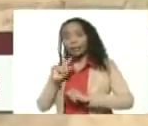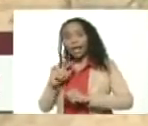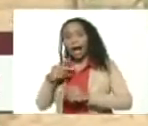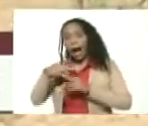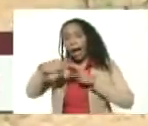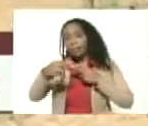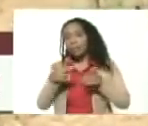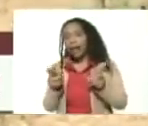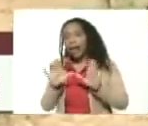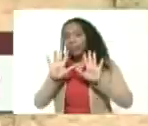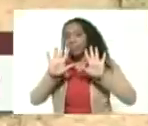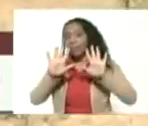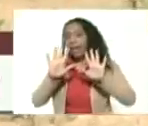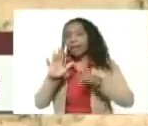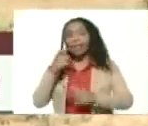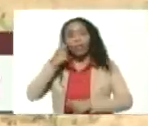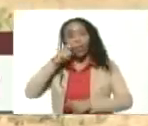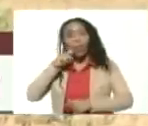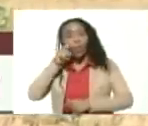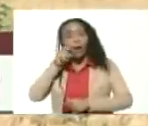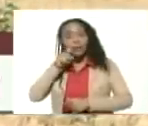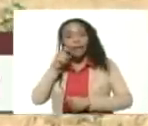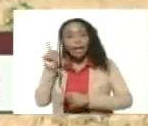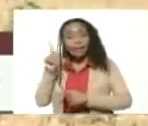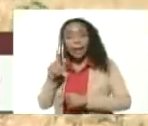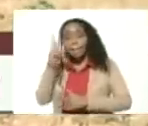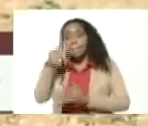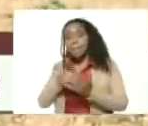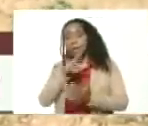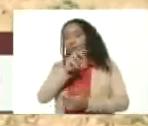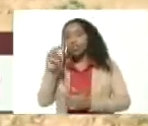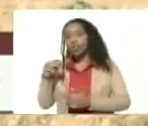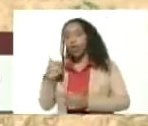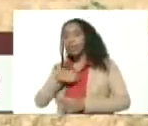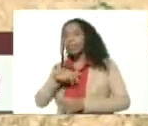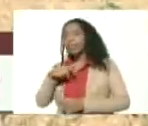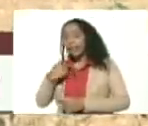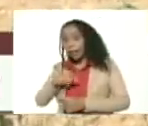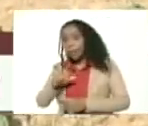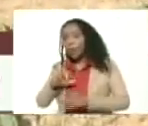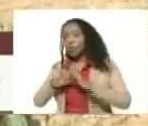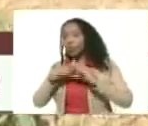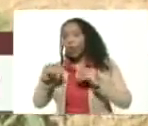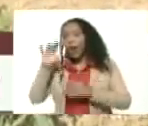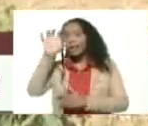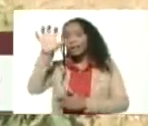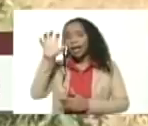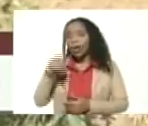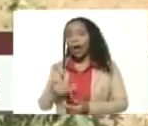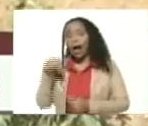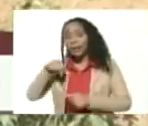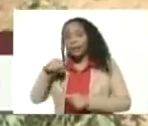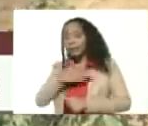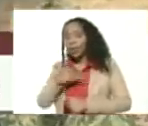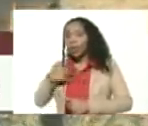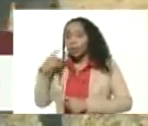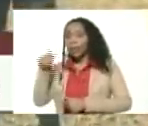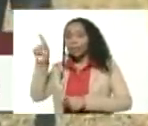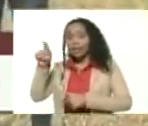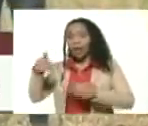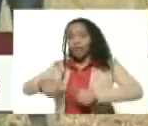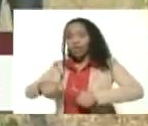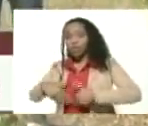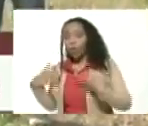cerca de 10 hectáreas de tomate, que son parte de las 1.200 que tenemos en todo el estado. Yo quiero también que en ese esfuerzo en